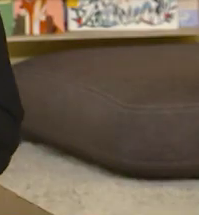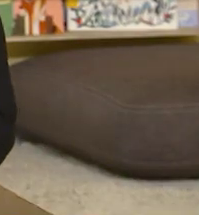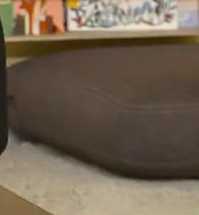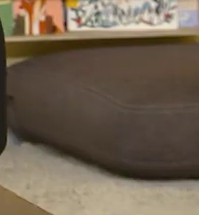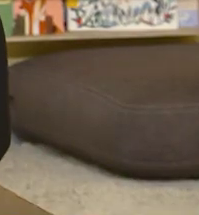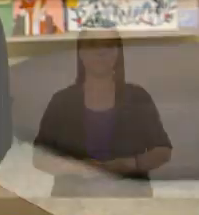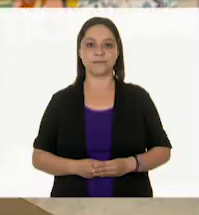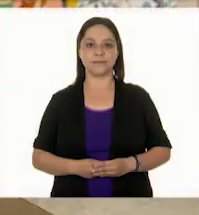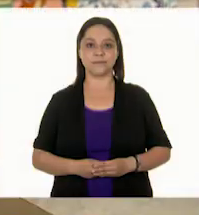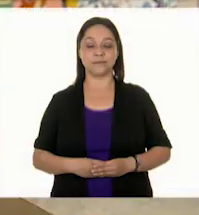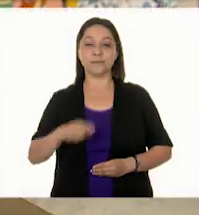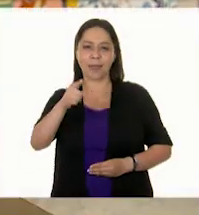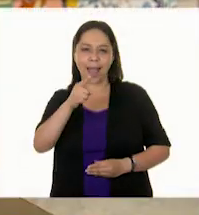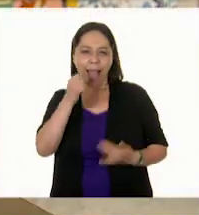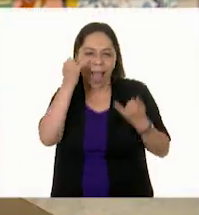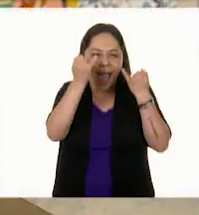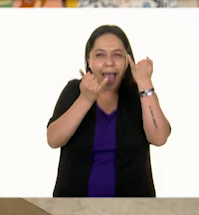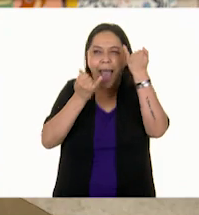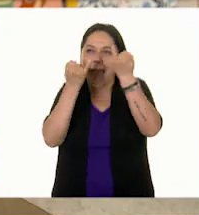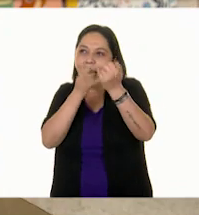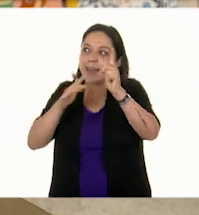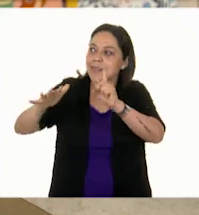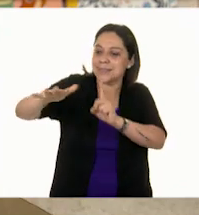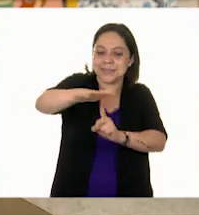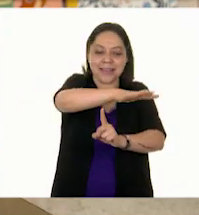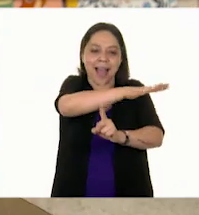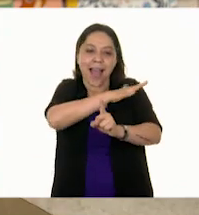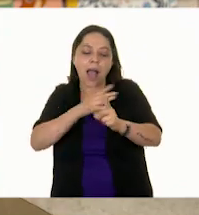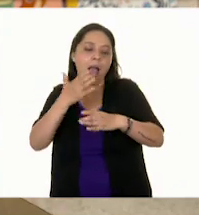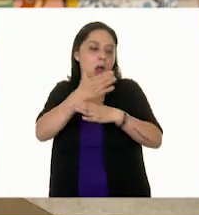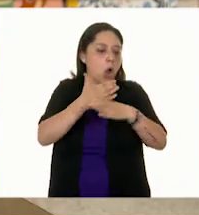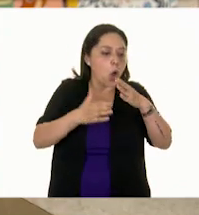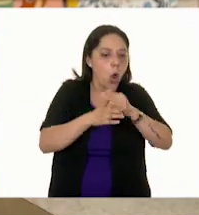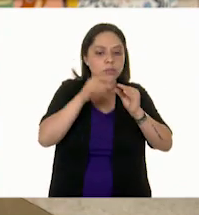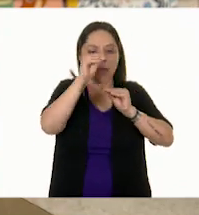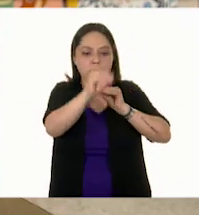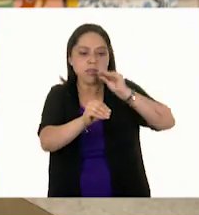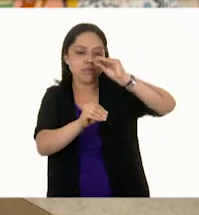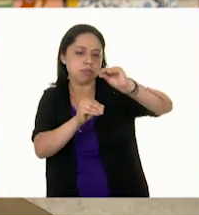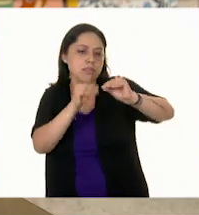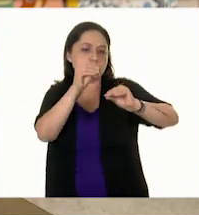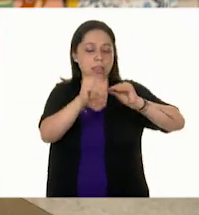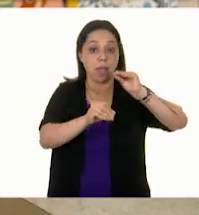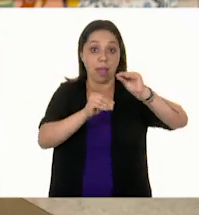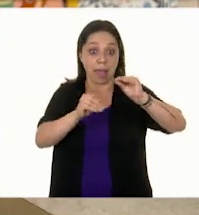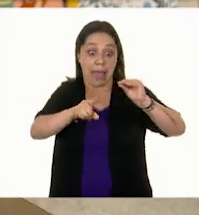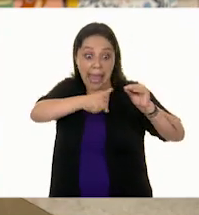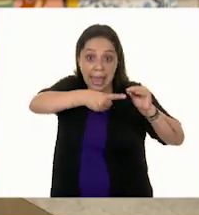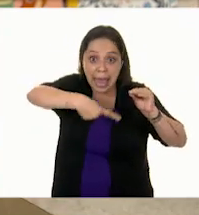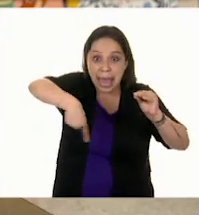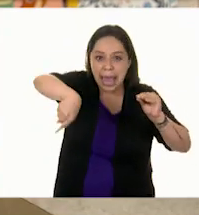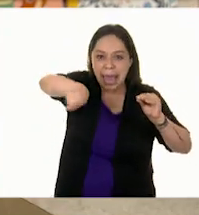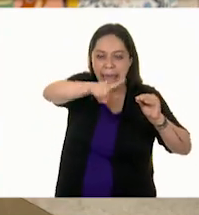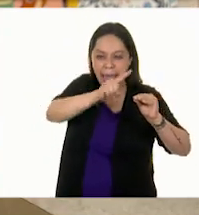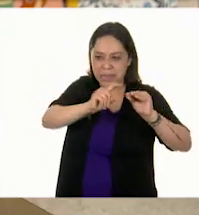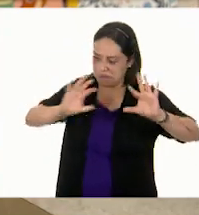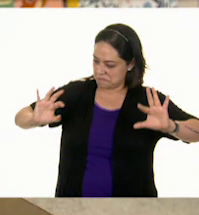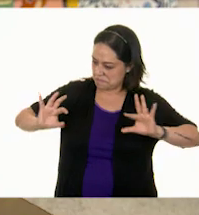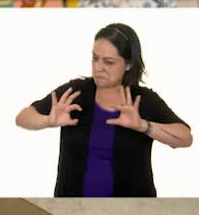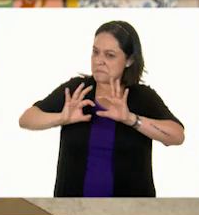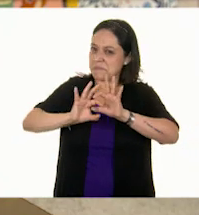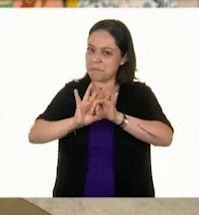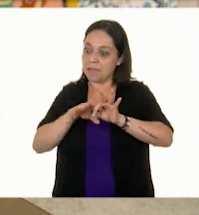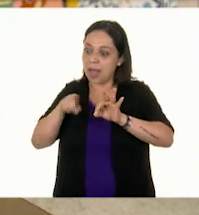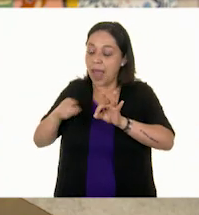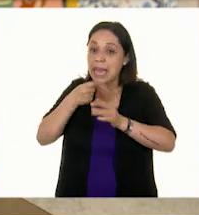Si les gusta crear ambientes con elementos u objetos no estructurados que puedan responder a las necesidades